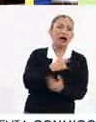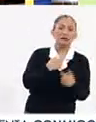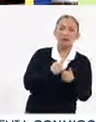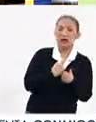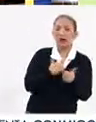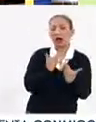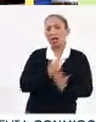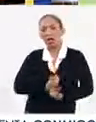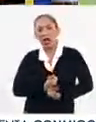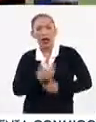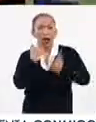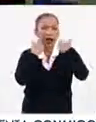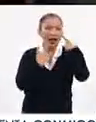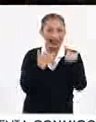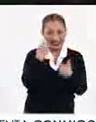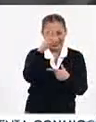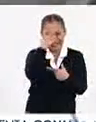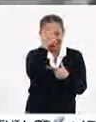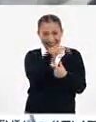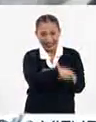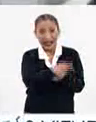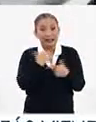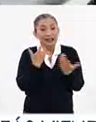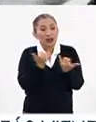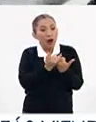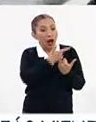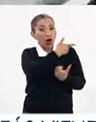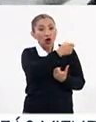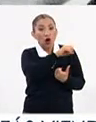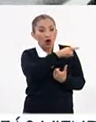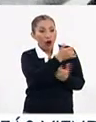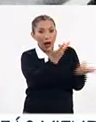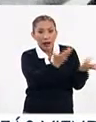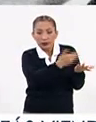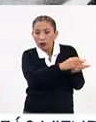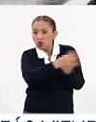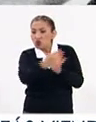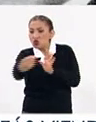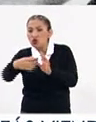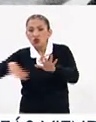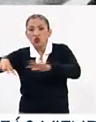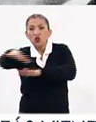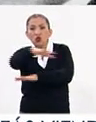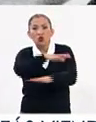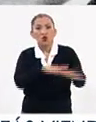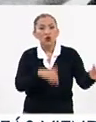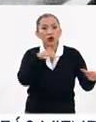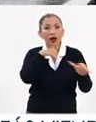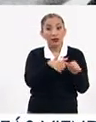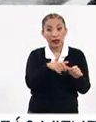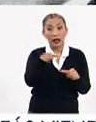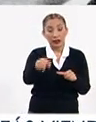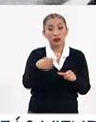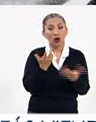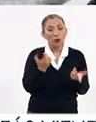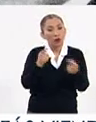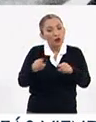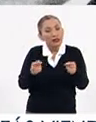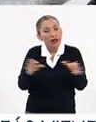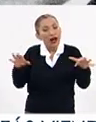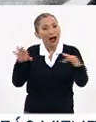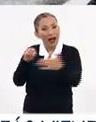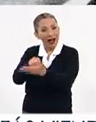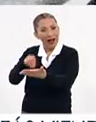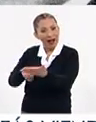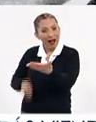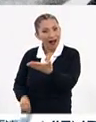que fui... esos son ecos de Góngora, también de una letrilla de Góngora. Ese está metido en la música popular,